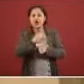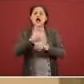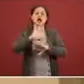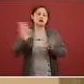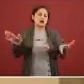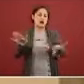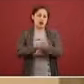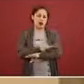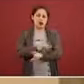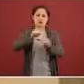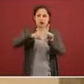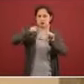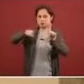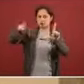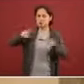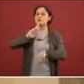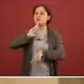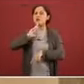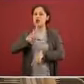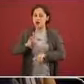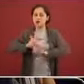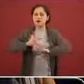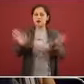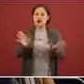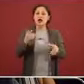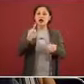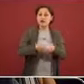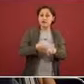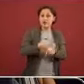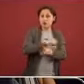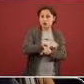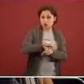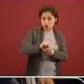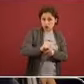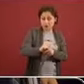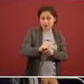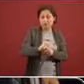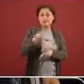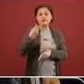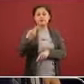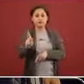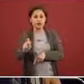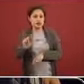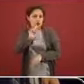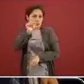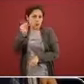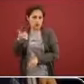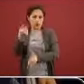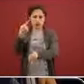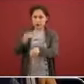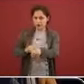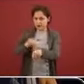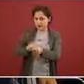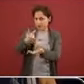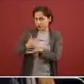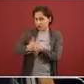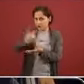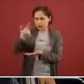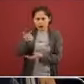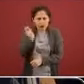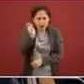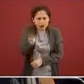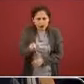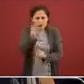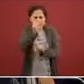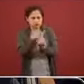cambio de los casos graves, esto creo que no ha terminado de quedar claro, todos los casos que son graves, y grave se define como que